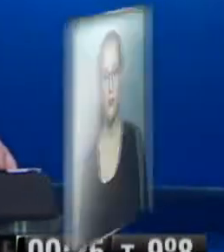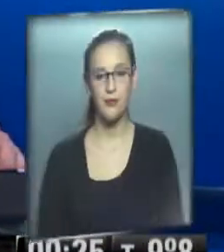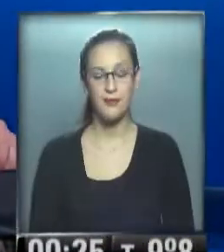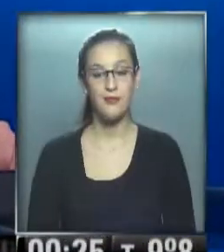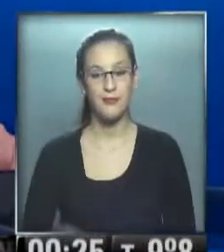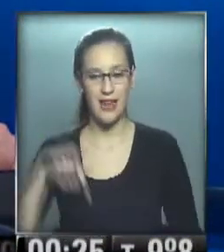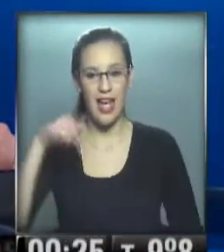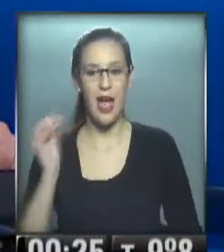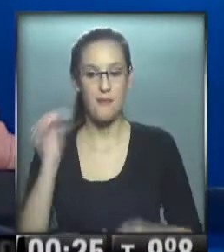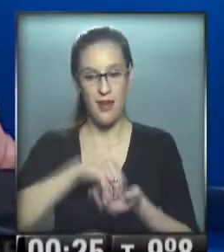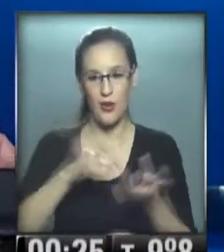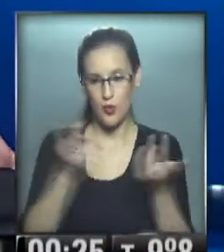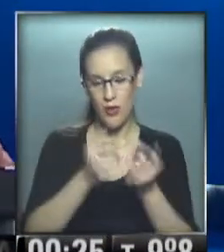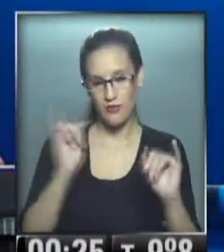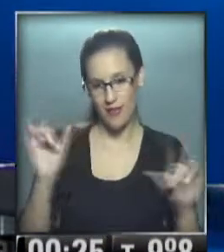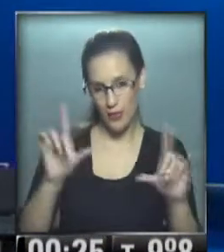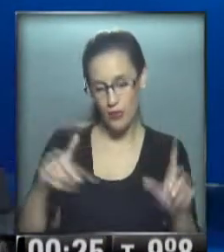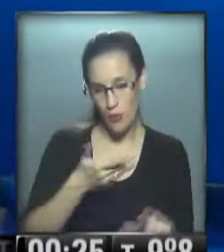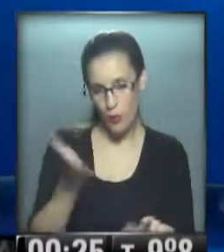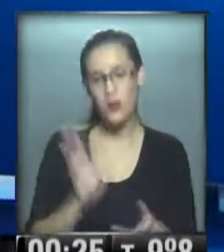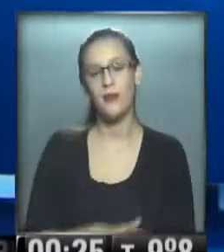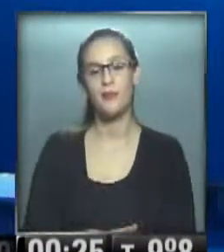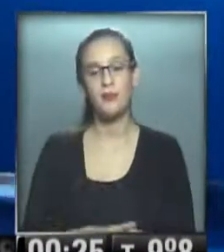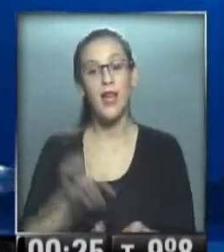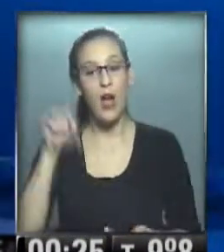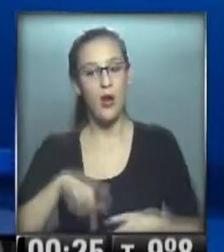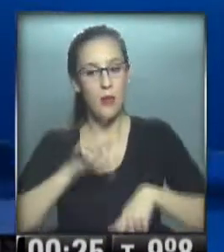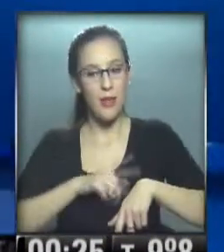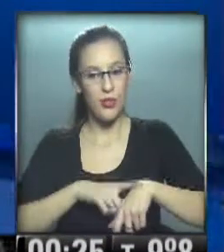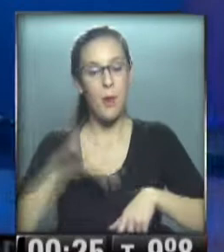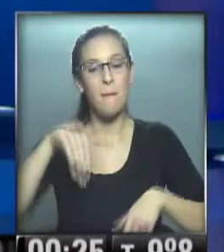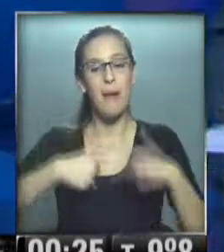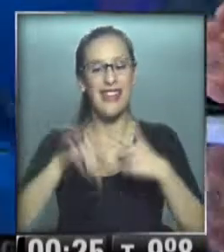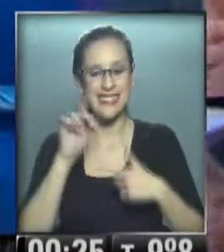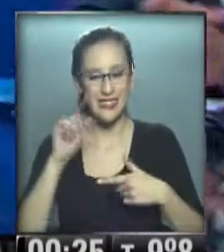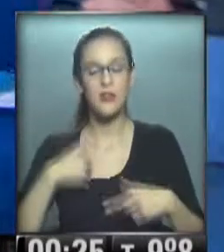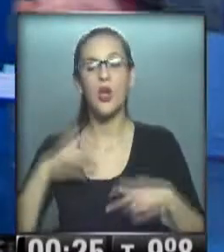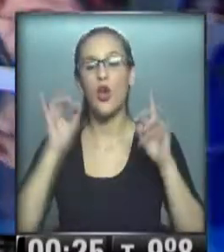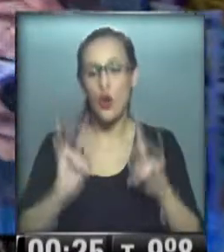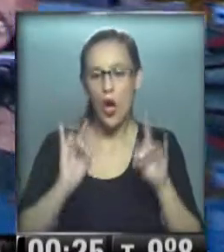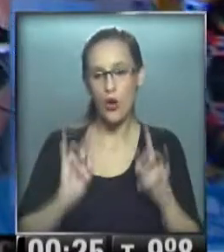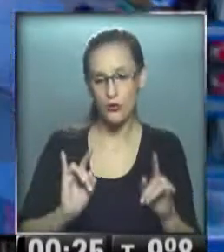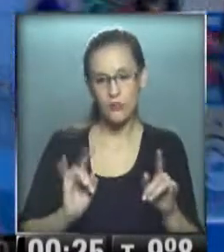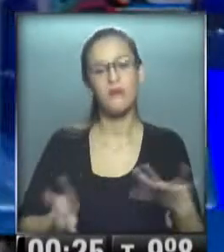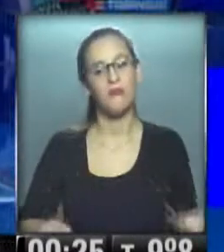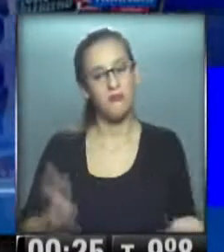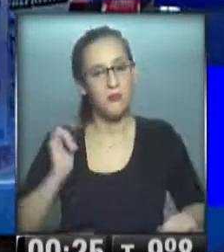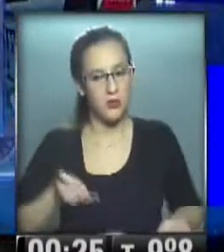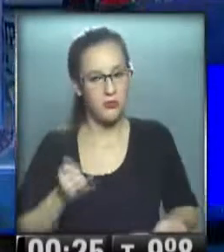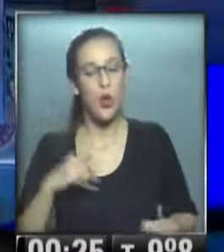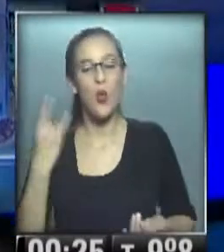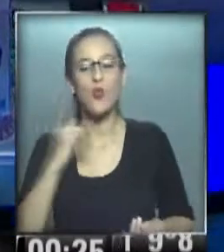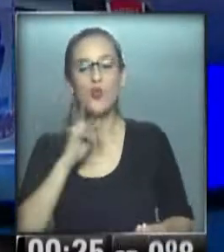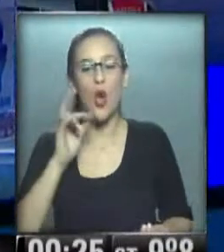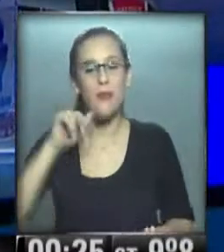y esto sigue siendo el resumen de noticias de la televisión pública y es el momento de maxi martín a la columna de rock exacto pero su propia no es